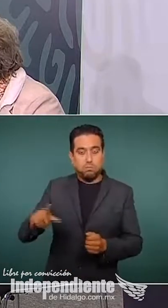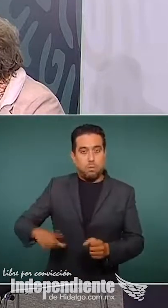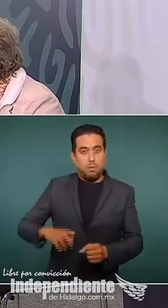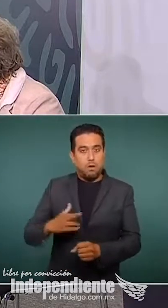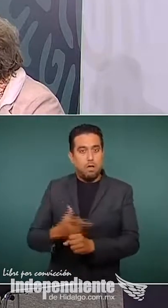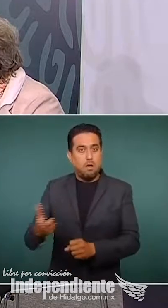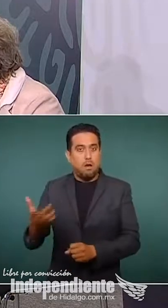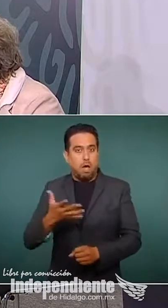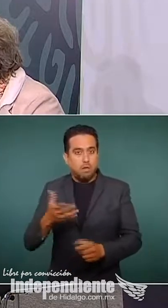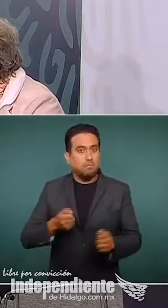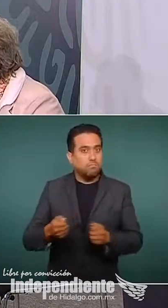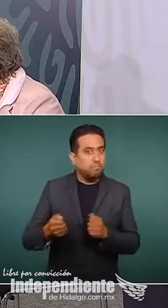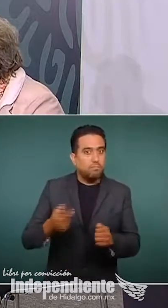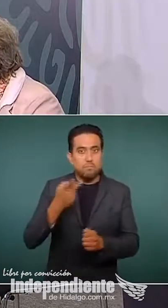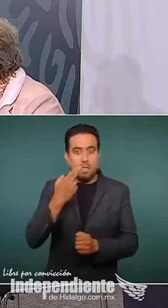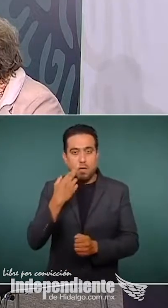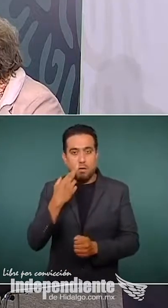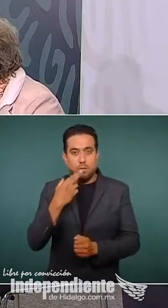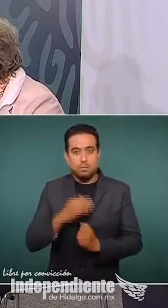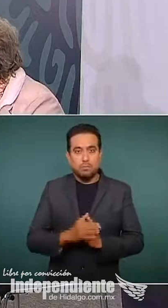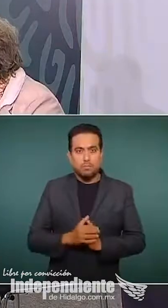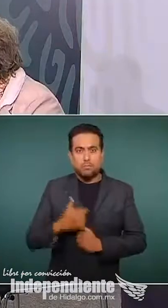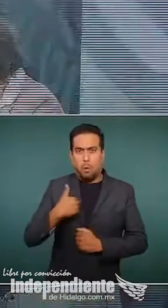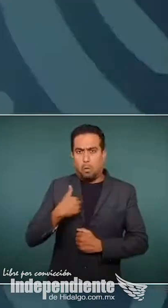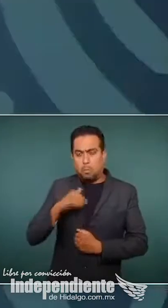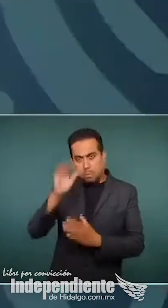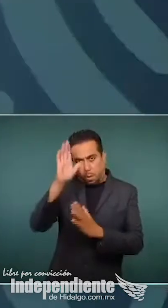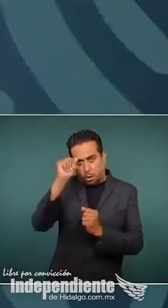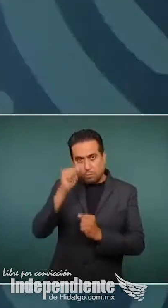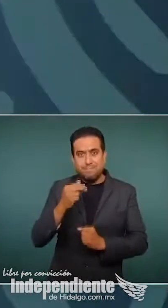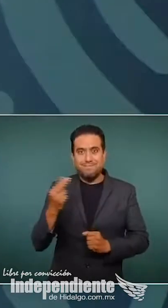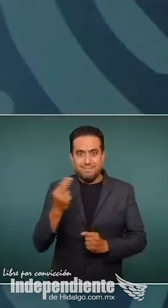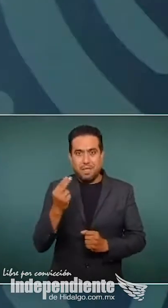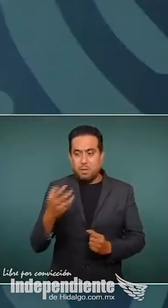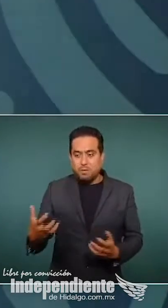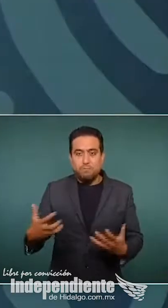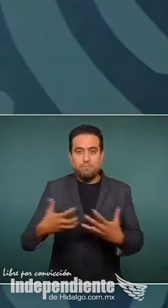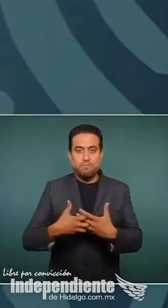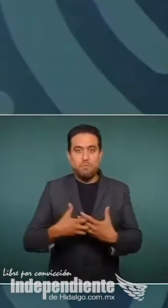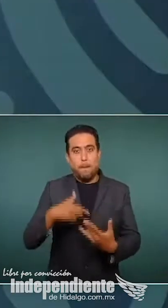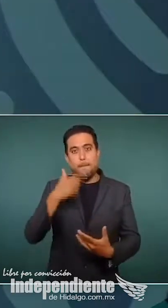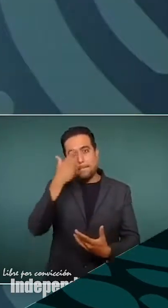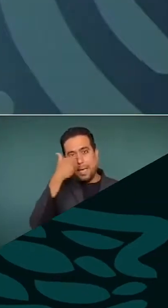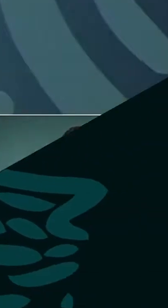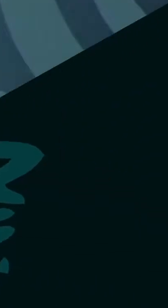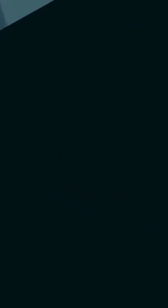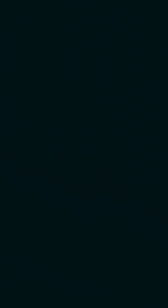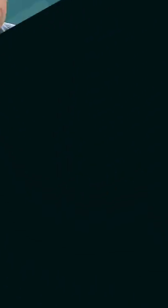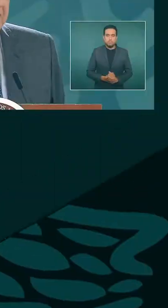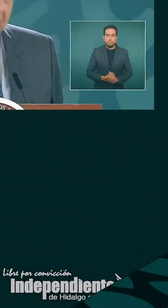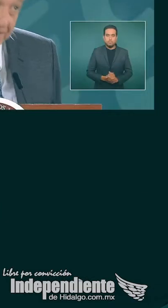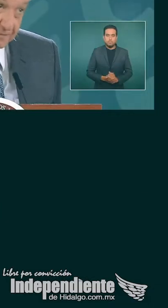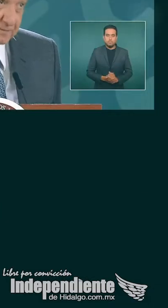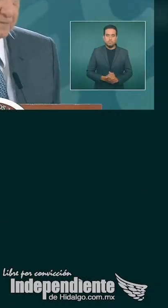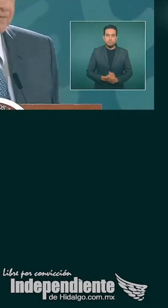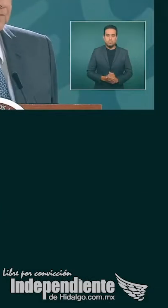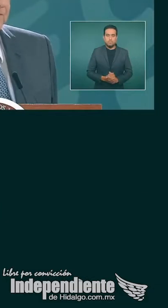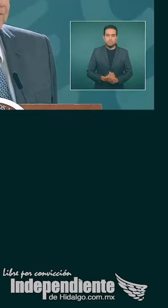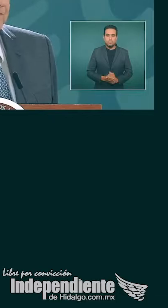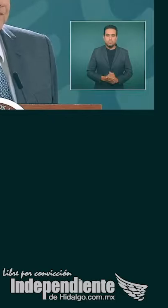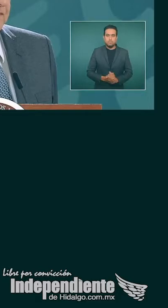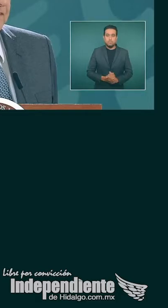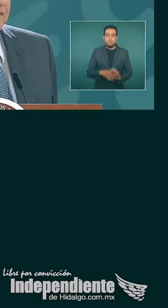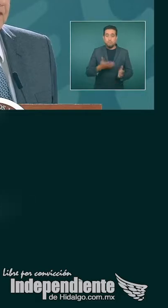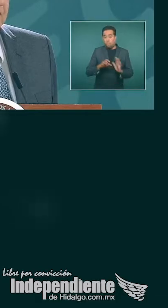porque tenemos que sumar esfuerzos para garantizar la paz y la tranquilidad. En cuanto a